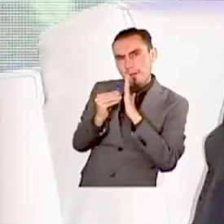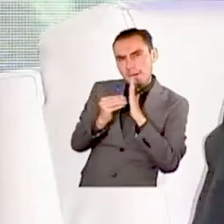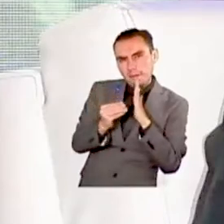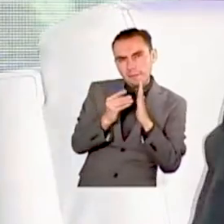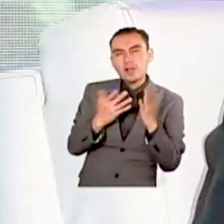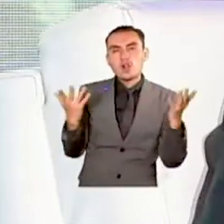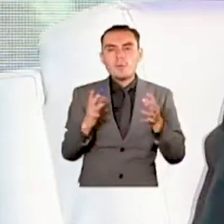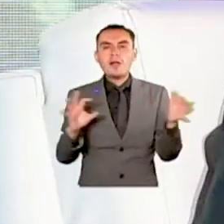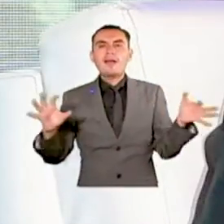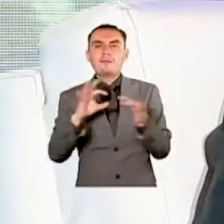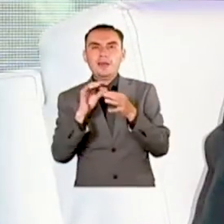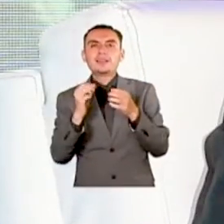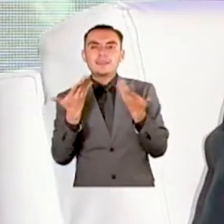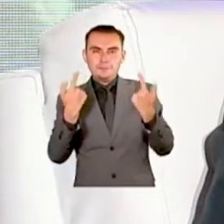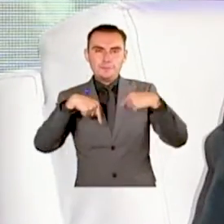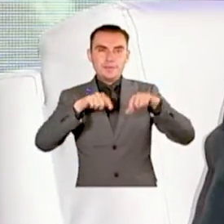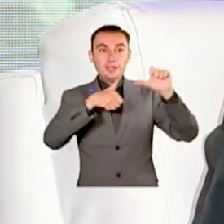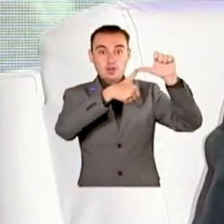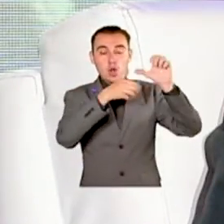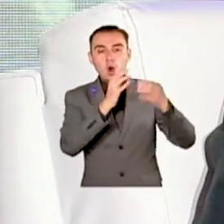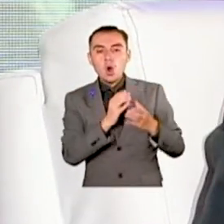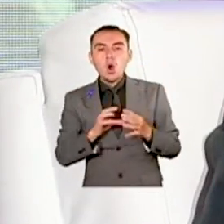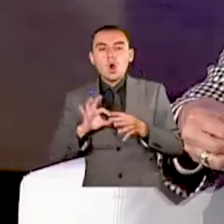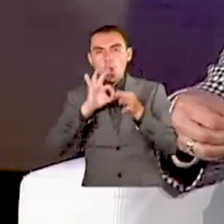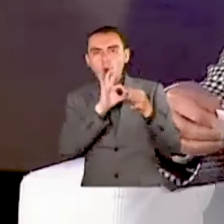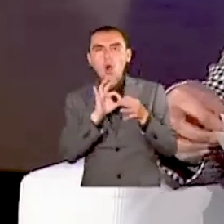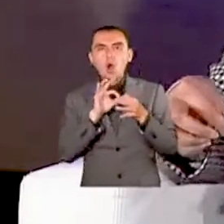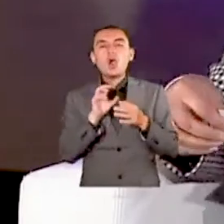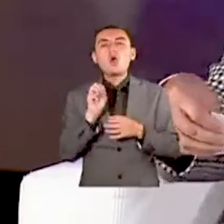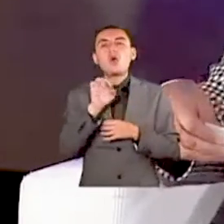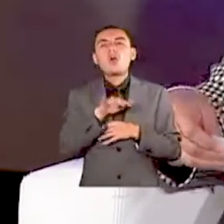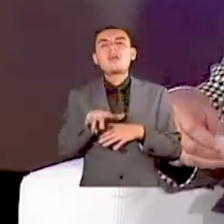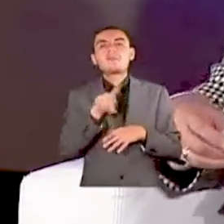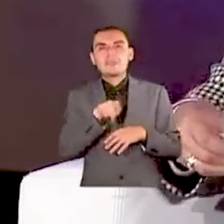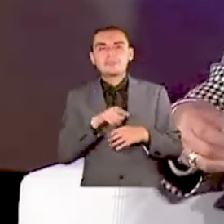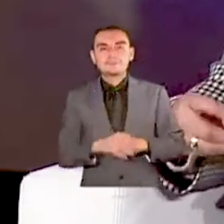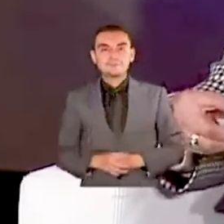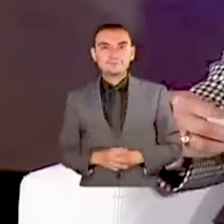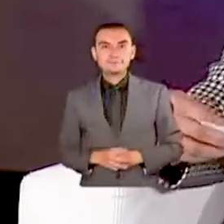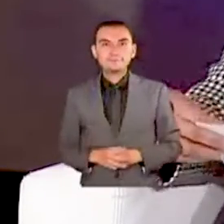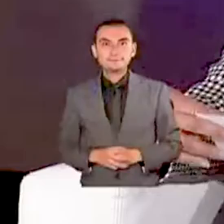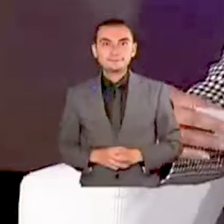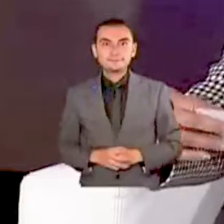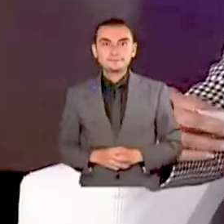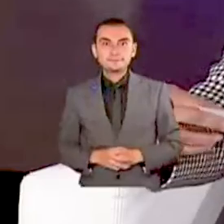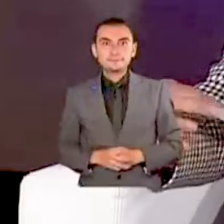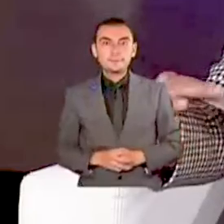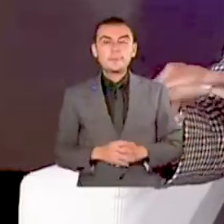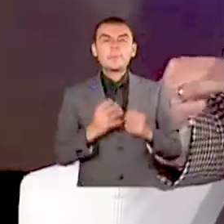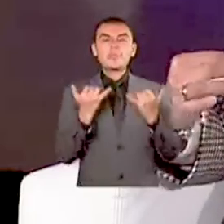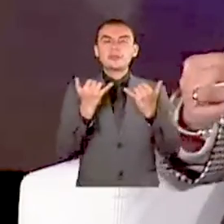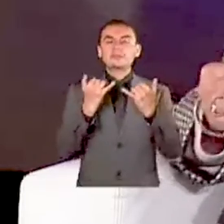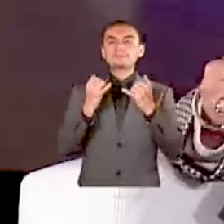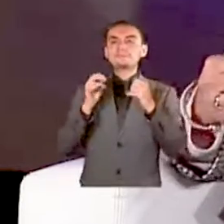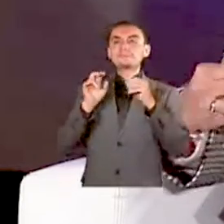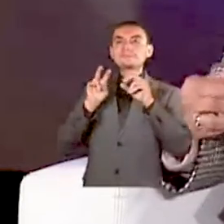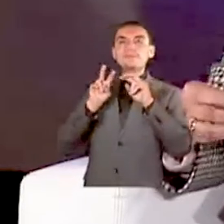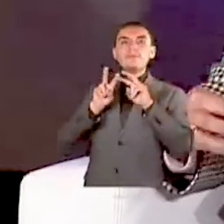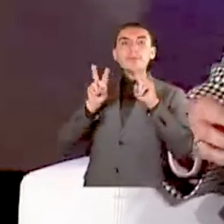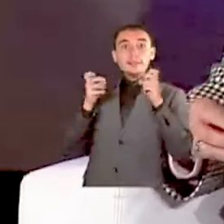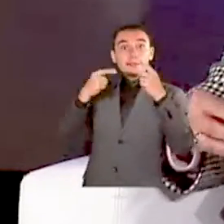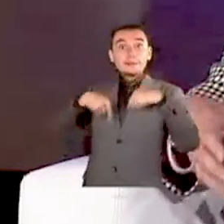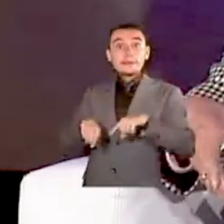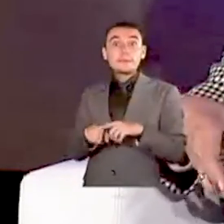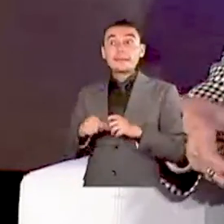de la Organización Iberoamericana de Seguridad y Salud en el Trabajo. En pensiones también, señora